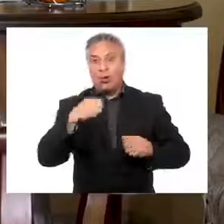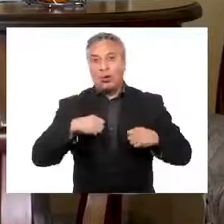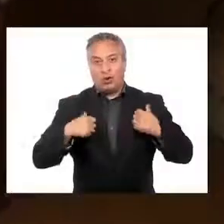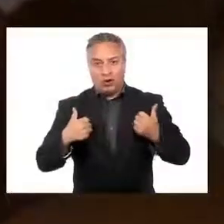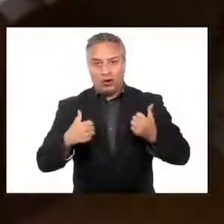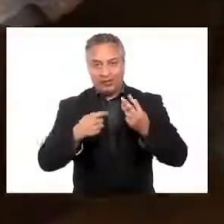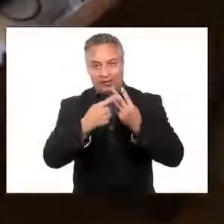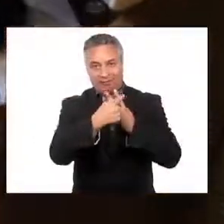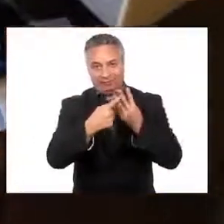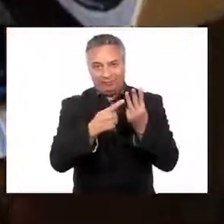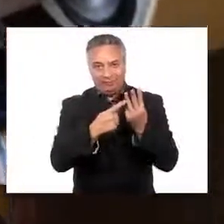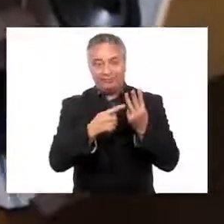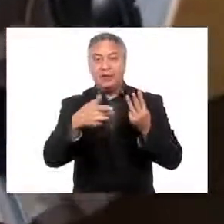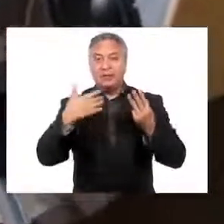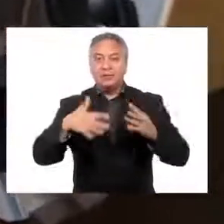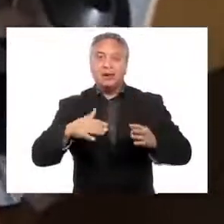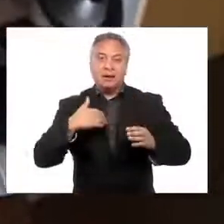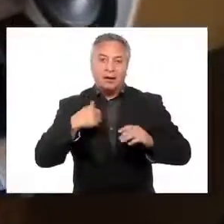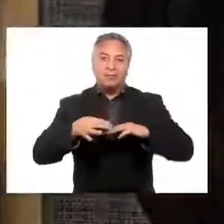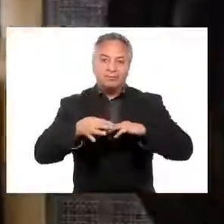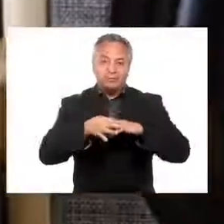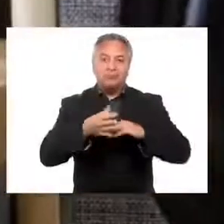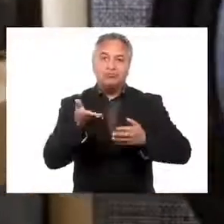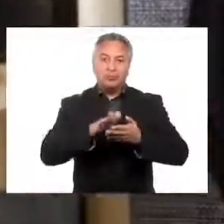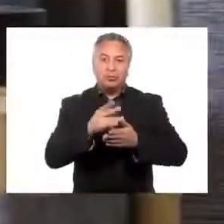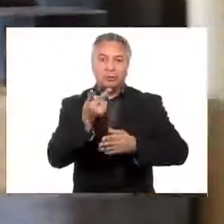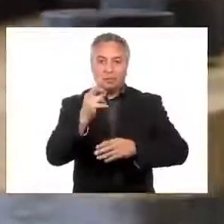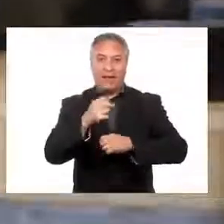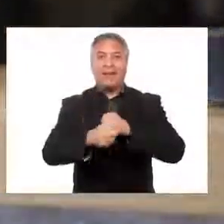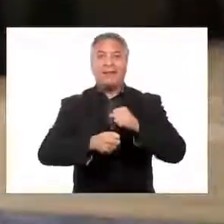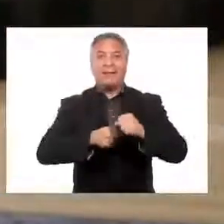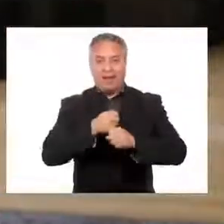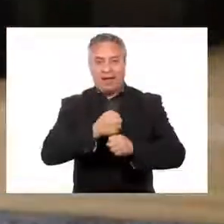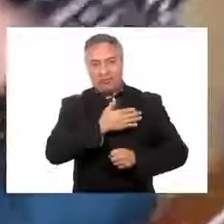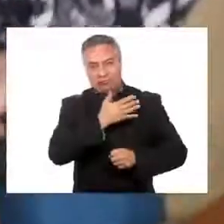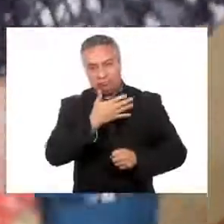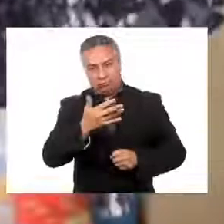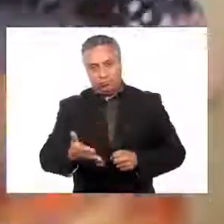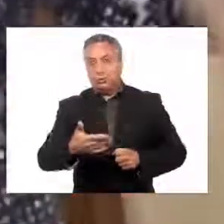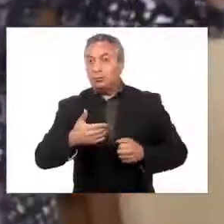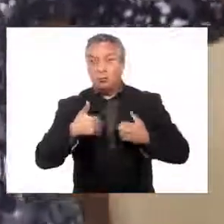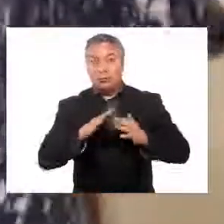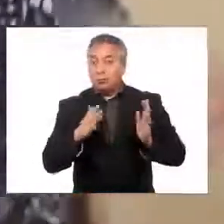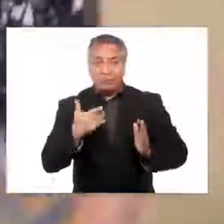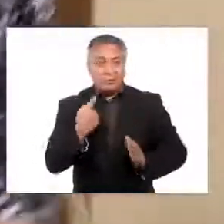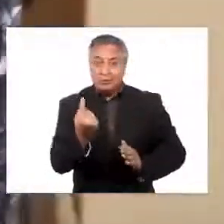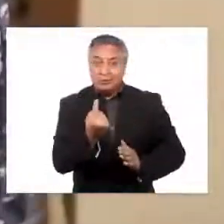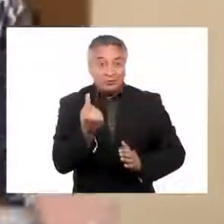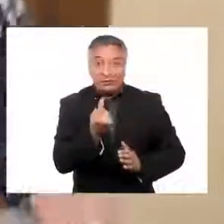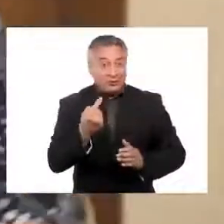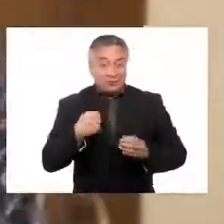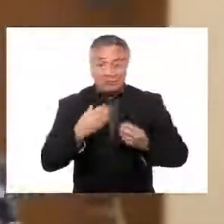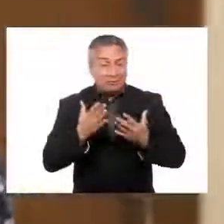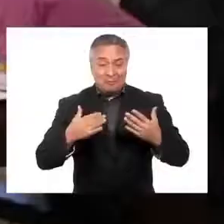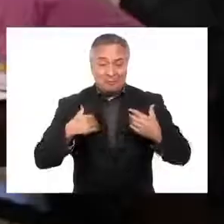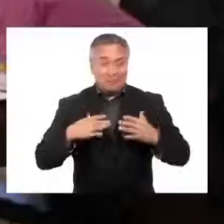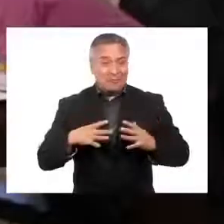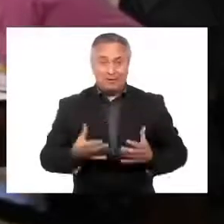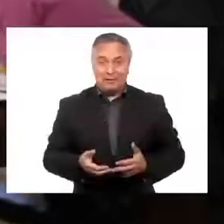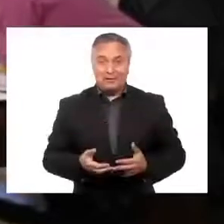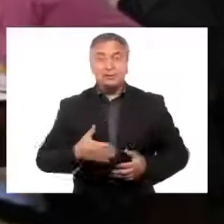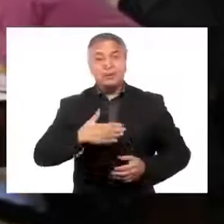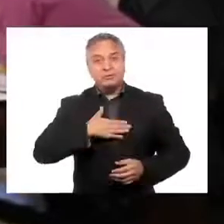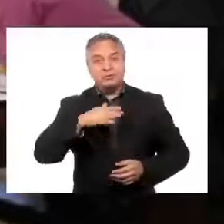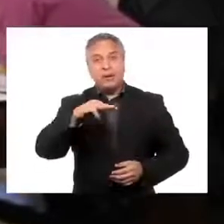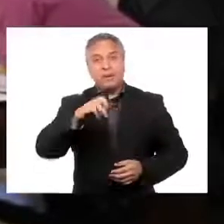falleció hace años, tengo como 20 años ya de viudez, generalmente así. Pero muy bien sabido. Mi